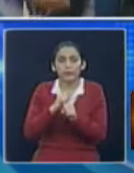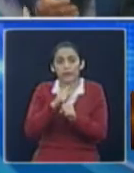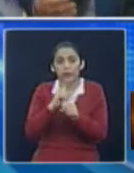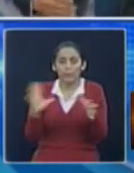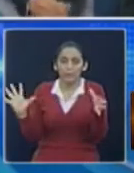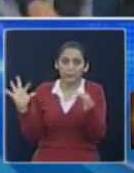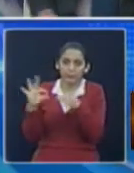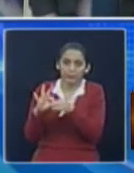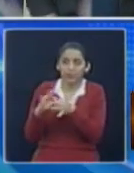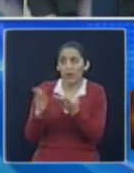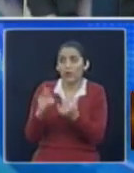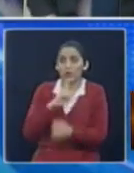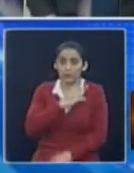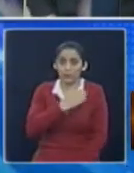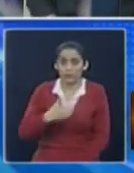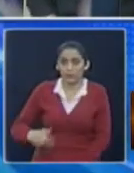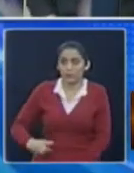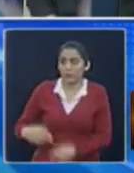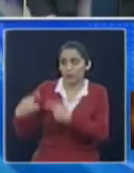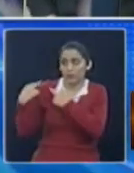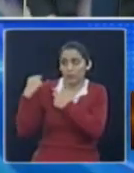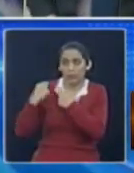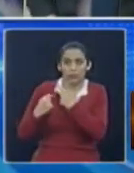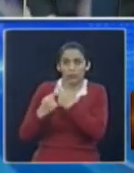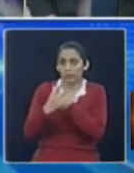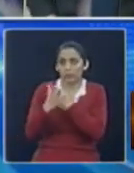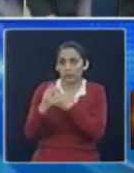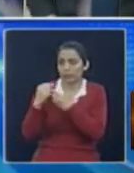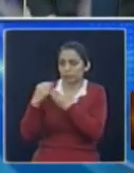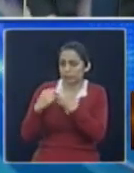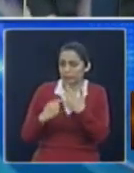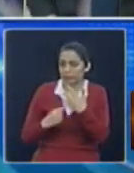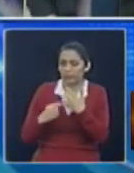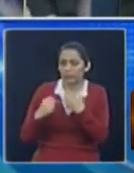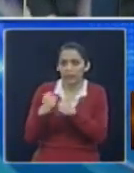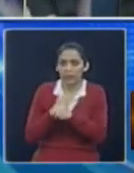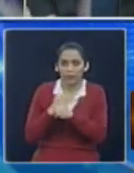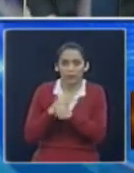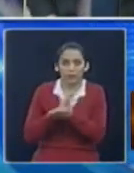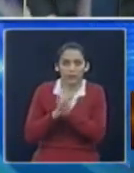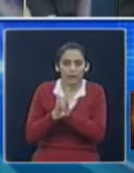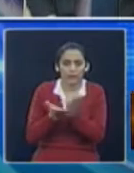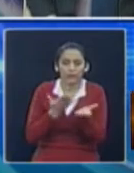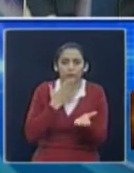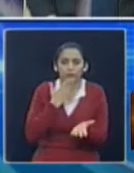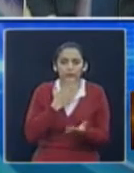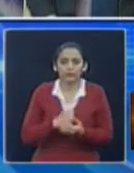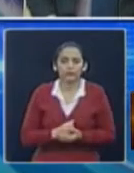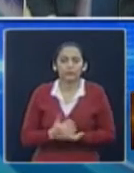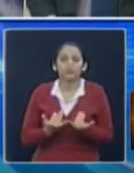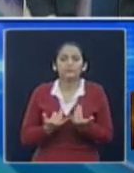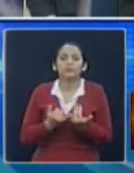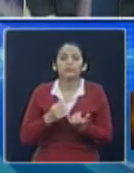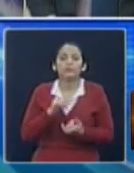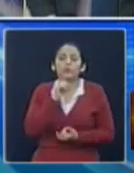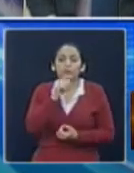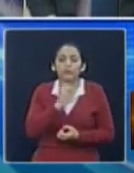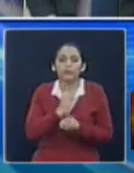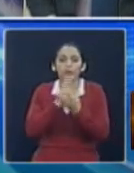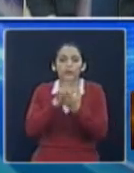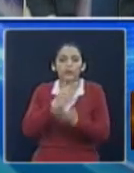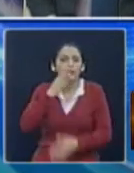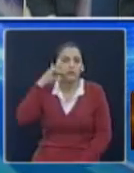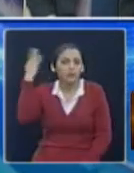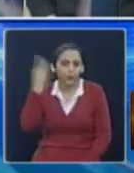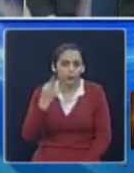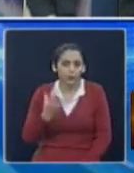no tiene funciones. Establecer la verdad, eso es. Y eso es lo que no se quiere, porque no solo está